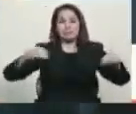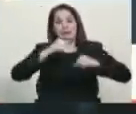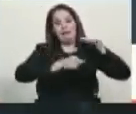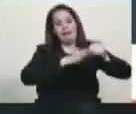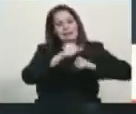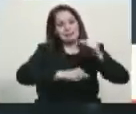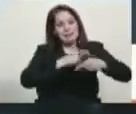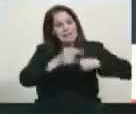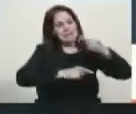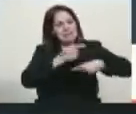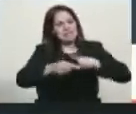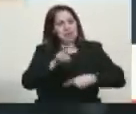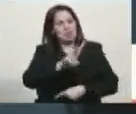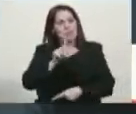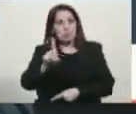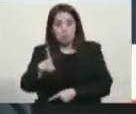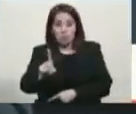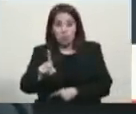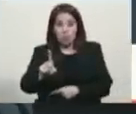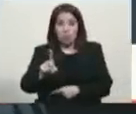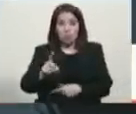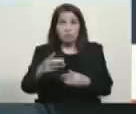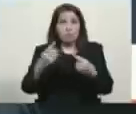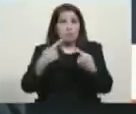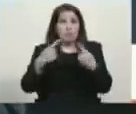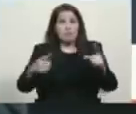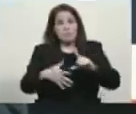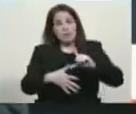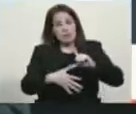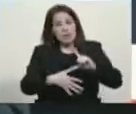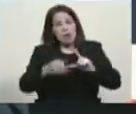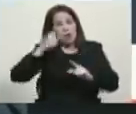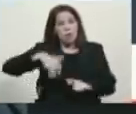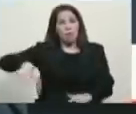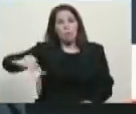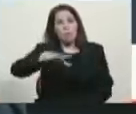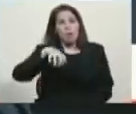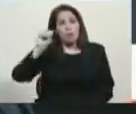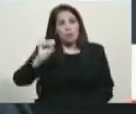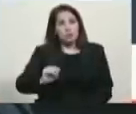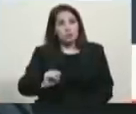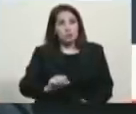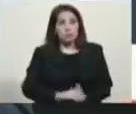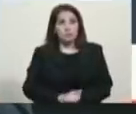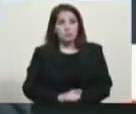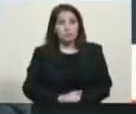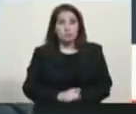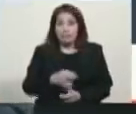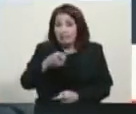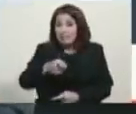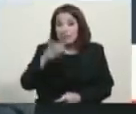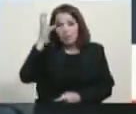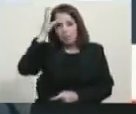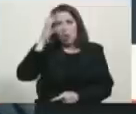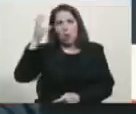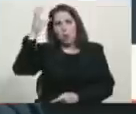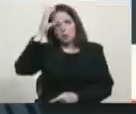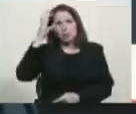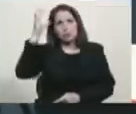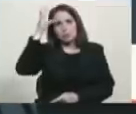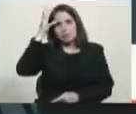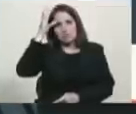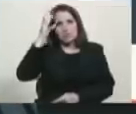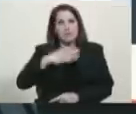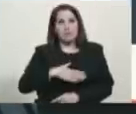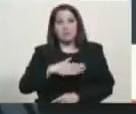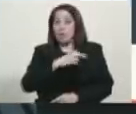XXI multipolar latinoamericano y de los pueblos del sur. Tengamos conciencia de eso. No solo